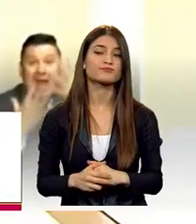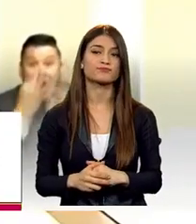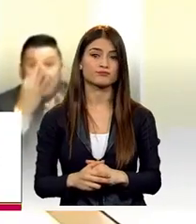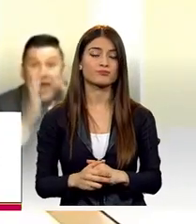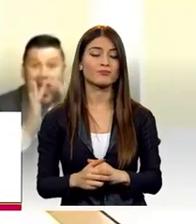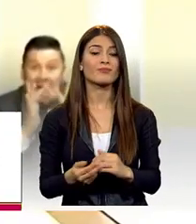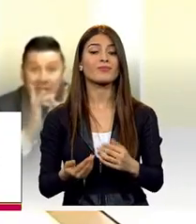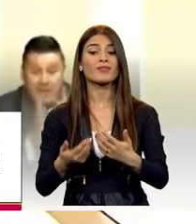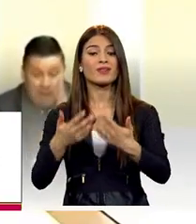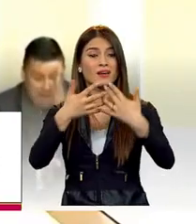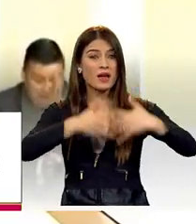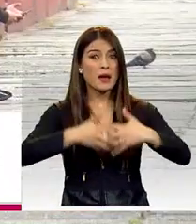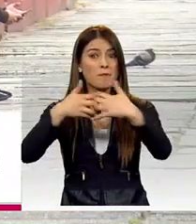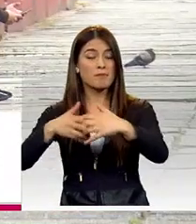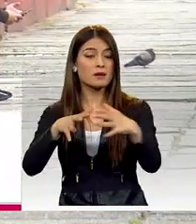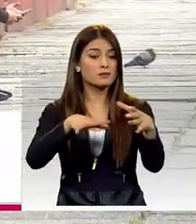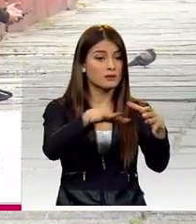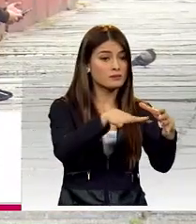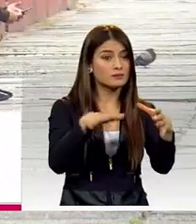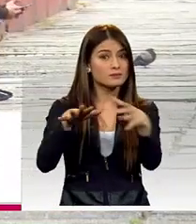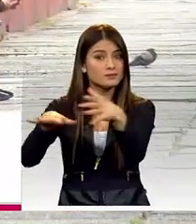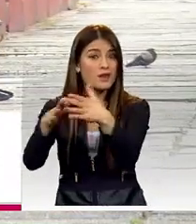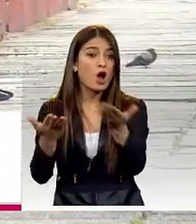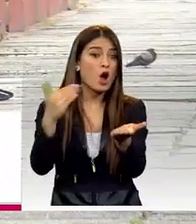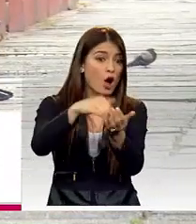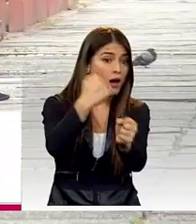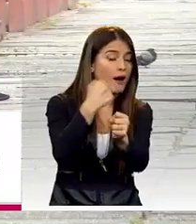el gobierno debe endurecer los protocolos y